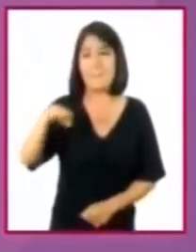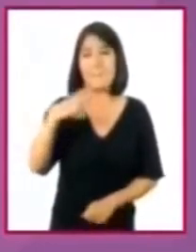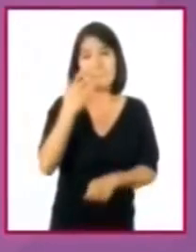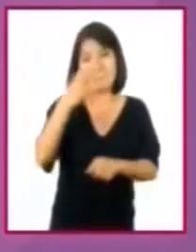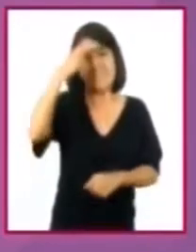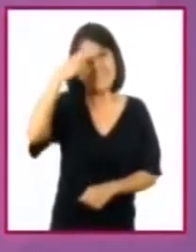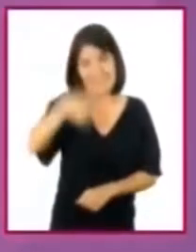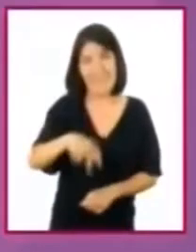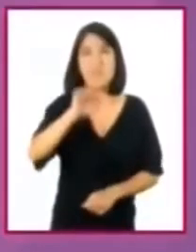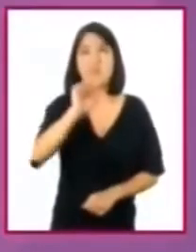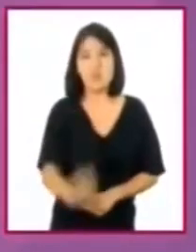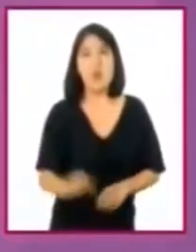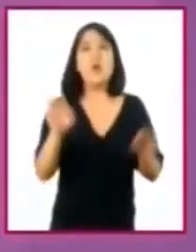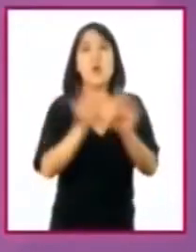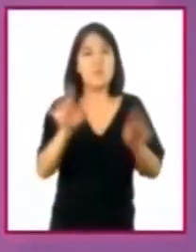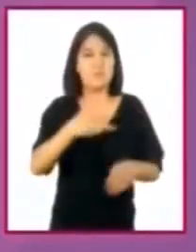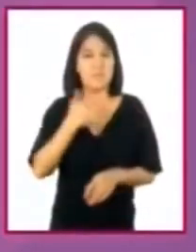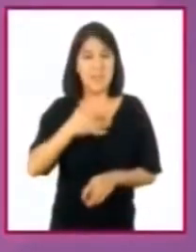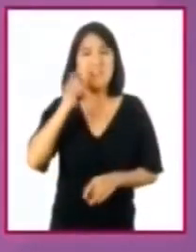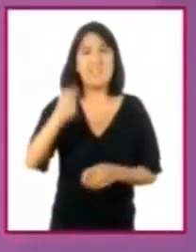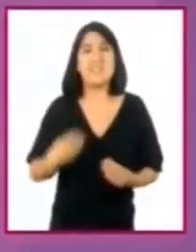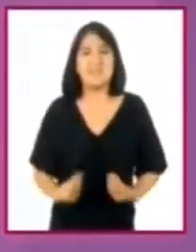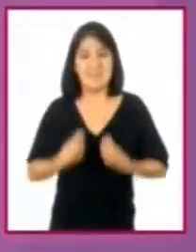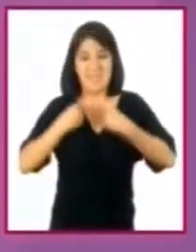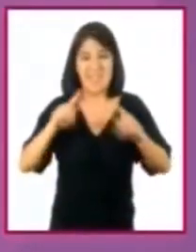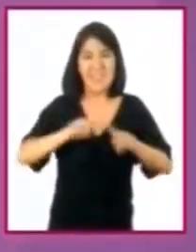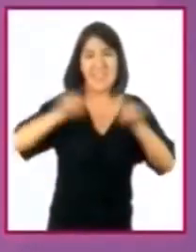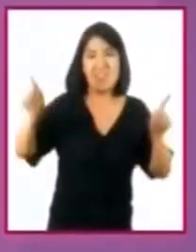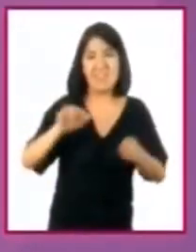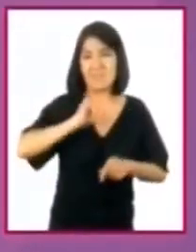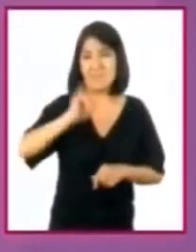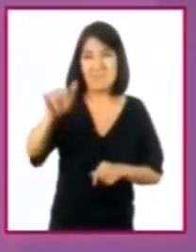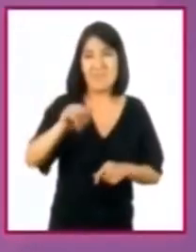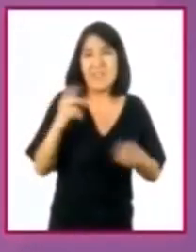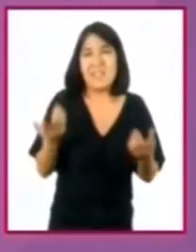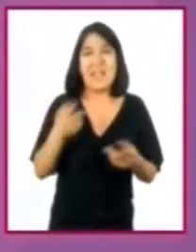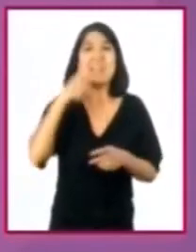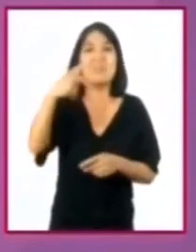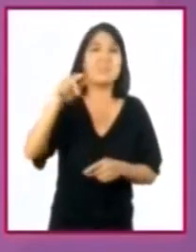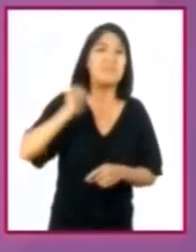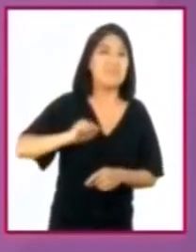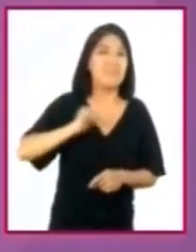legado vestigios que me permiten tener una idea de cómo vivían las personas en aquella época.